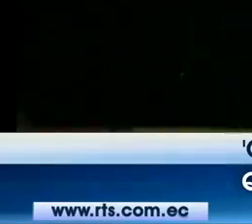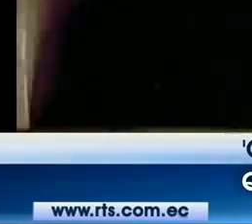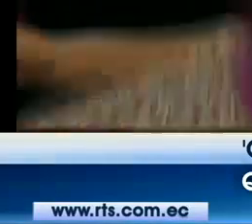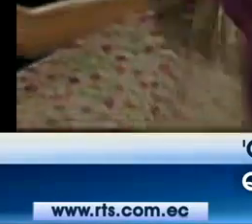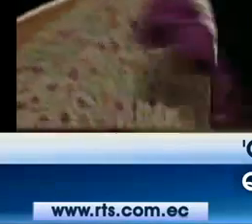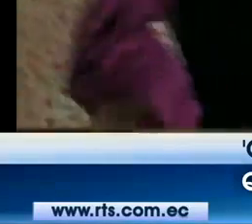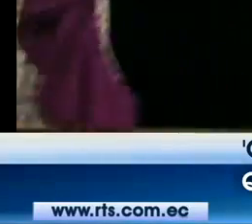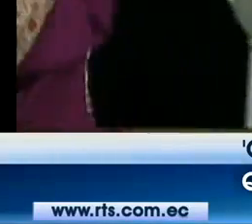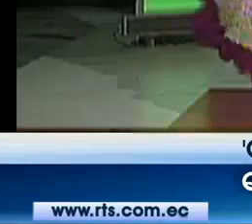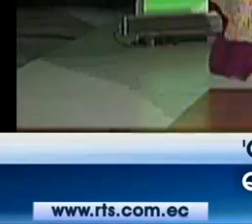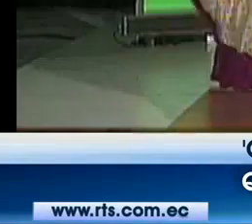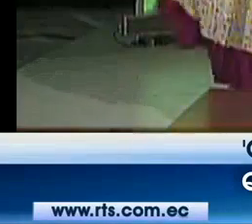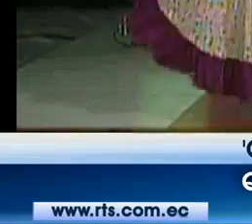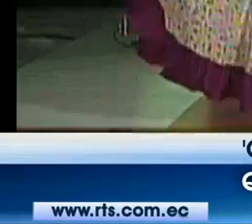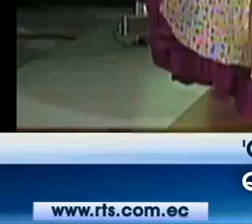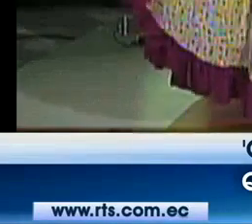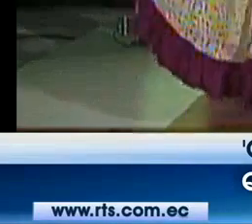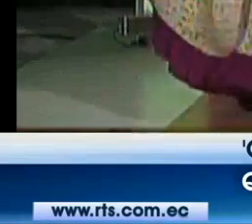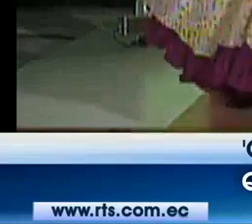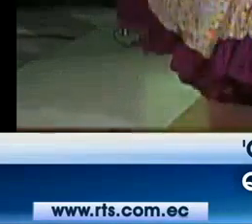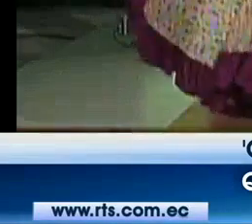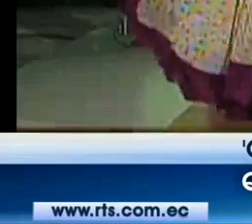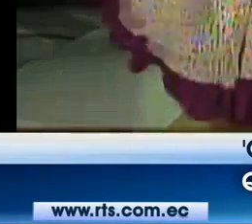tradición y sombrero